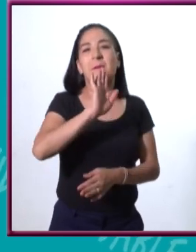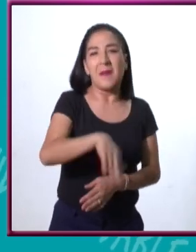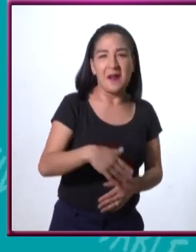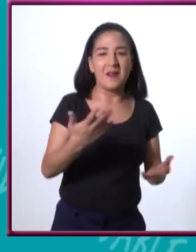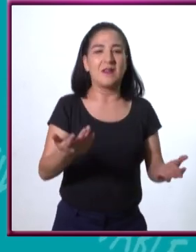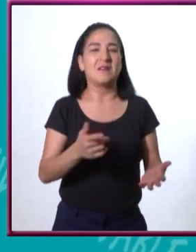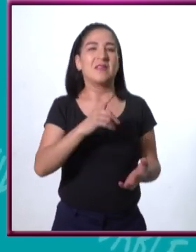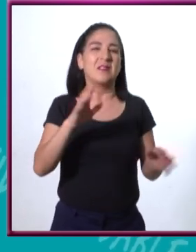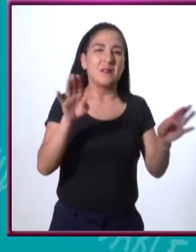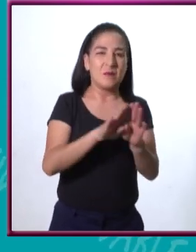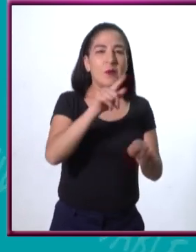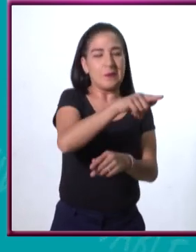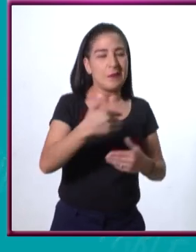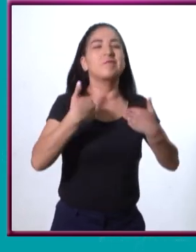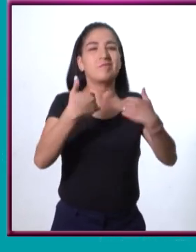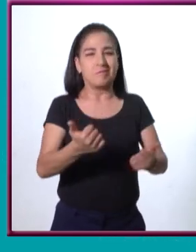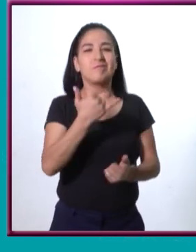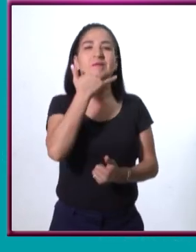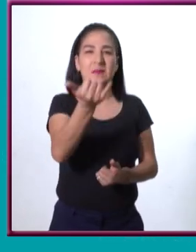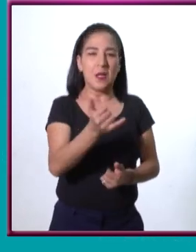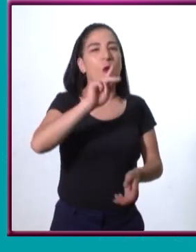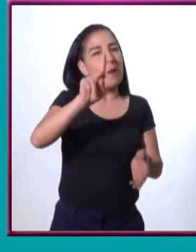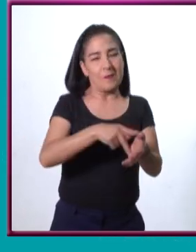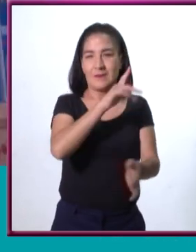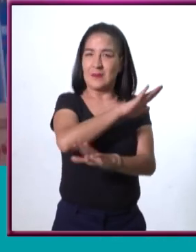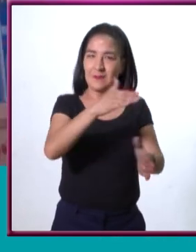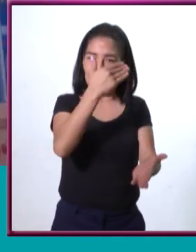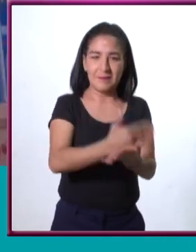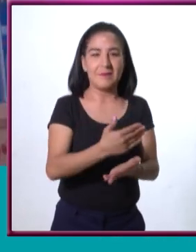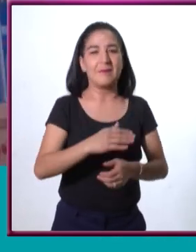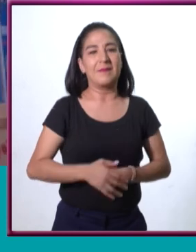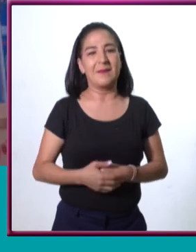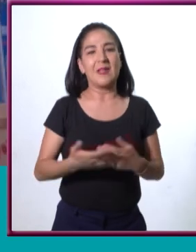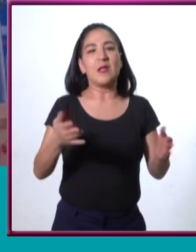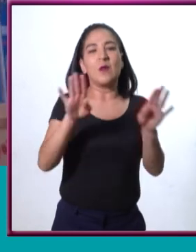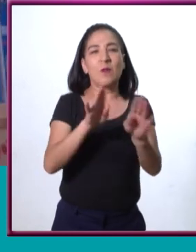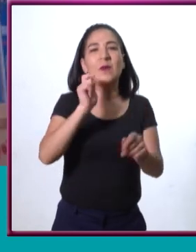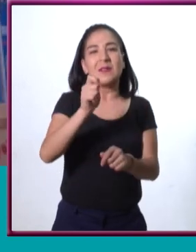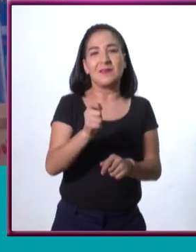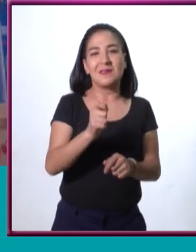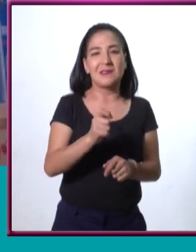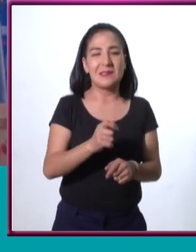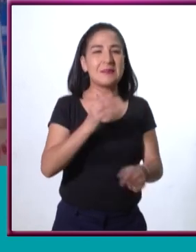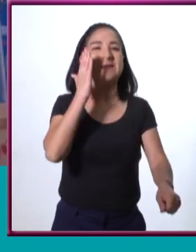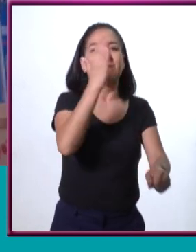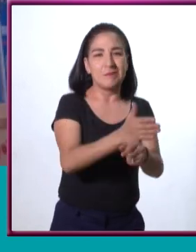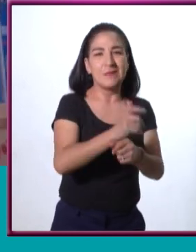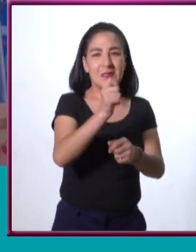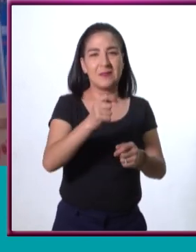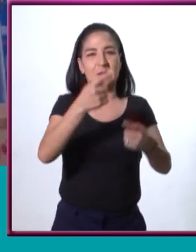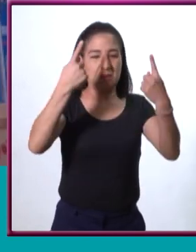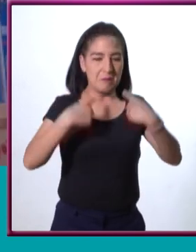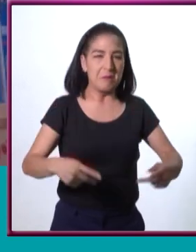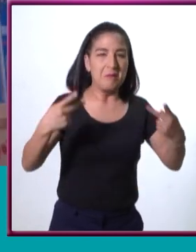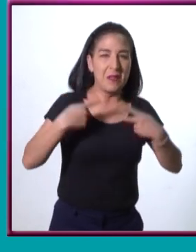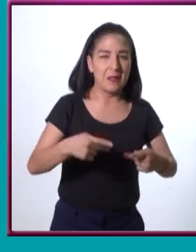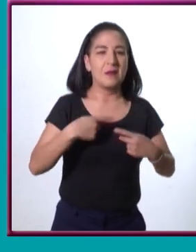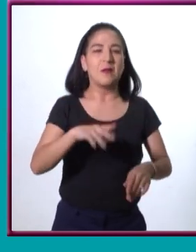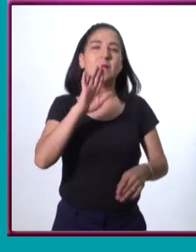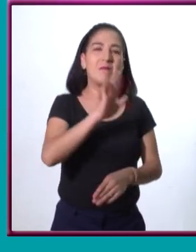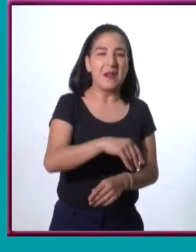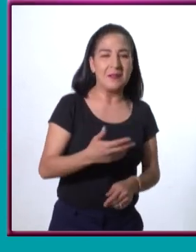infracción comprenda el error que ha cometido y no lo vuelva a hacer. Es una pena moral que se le impone a alguien por cometer un delito.